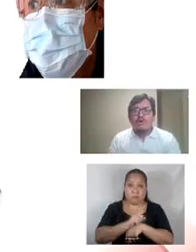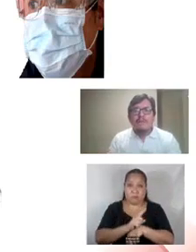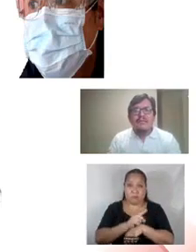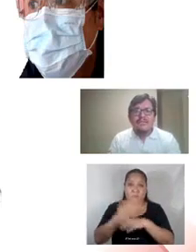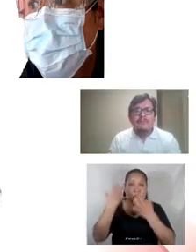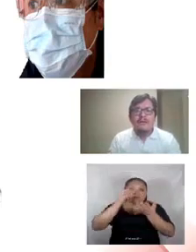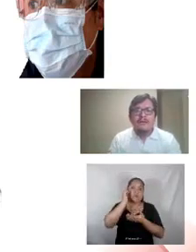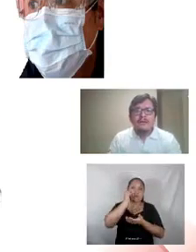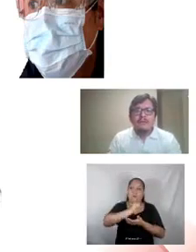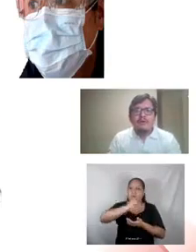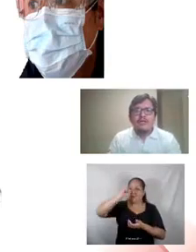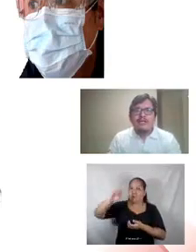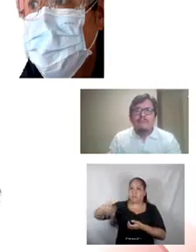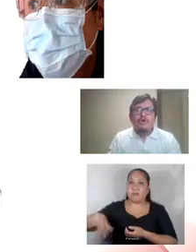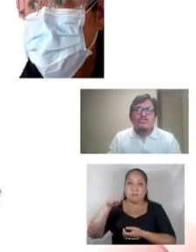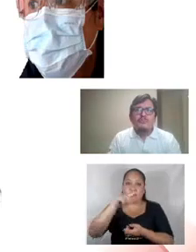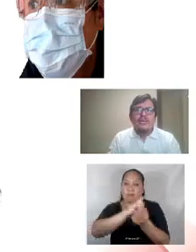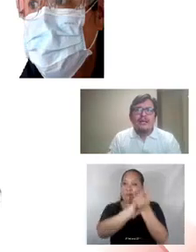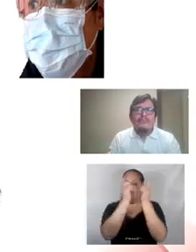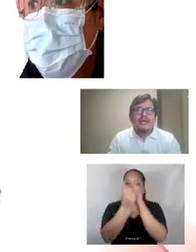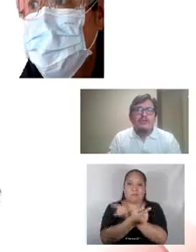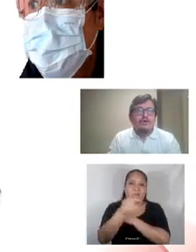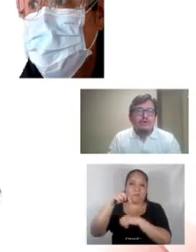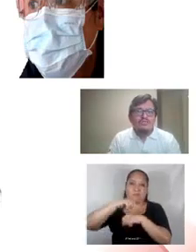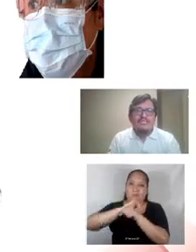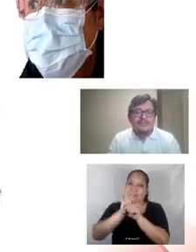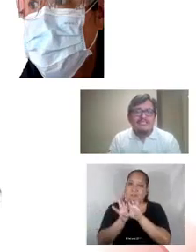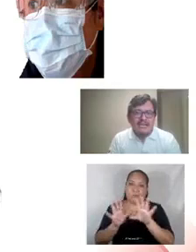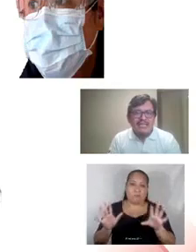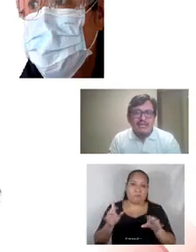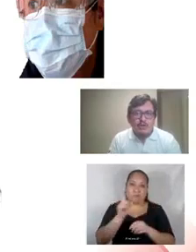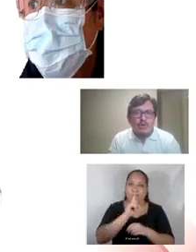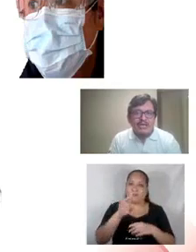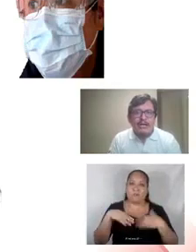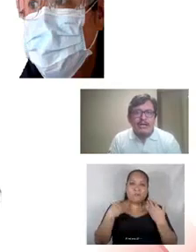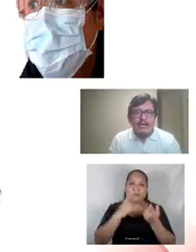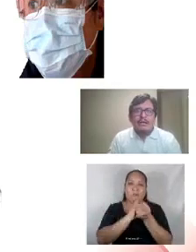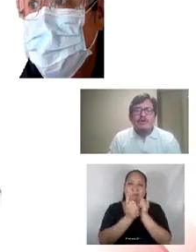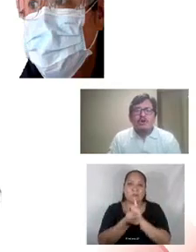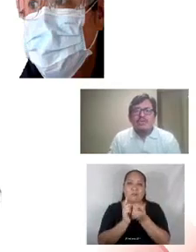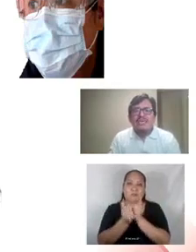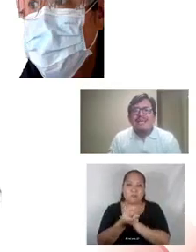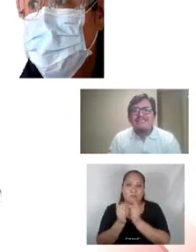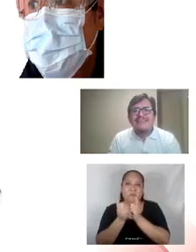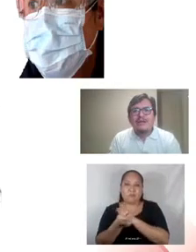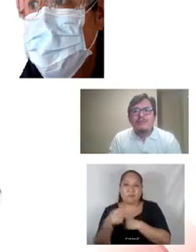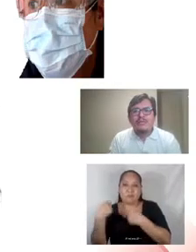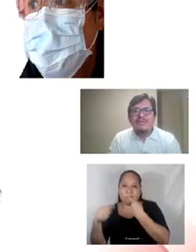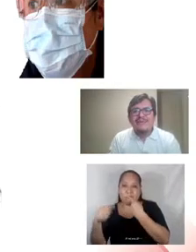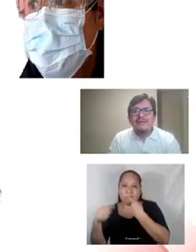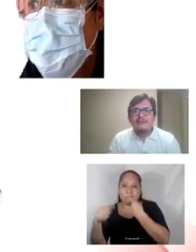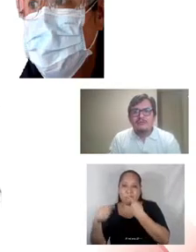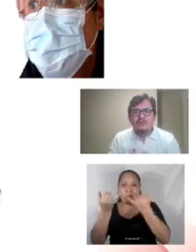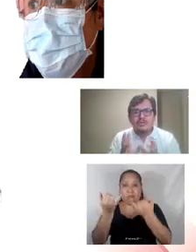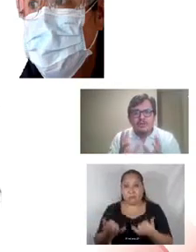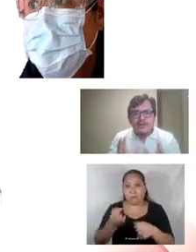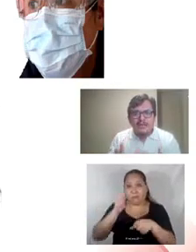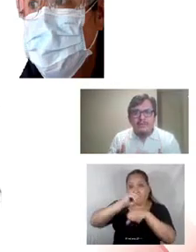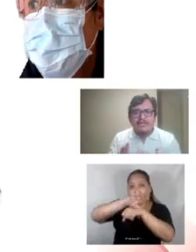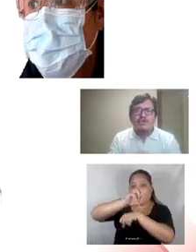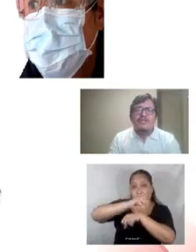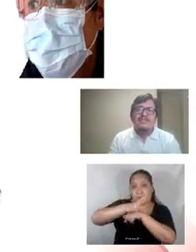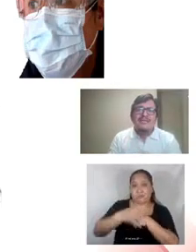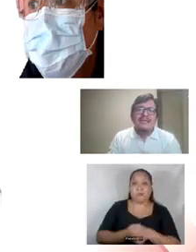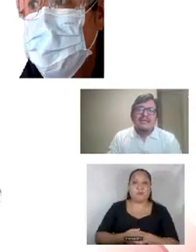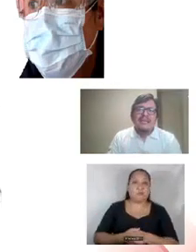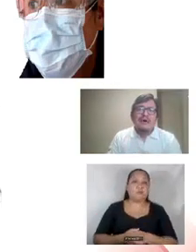descartar. Bueno, eso cambió con la pandemia, porque tampoco se puede cambiar todos los días de mascarilla quirúrgica. Entonces, hoy día se recomienda, sobre